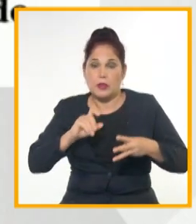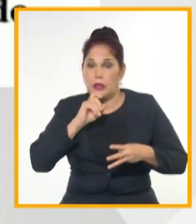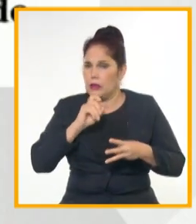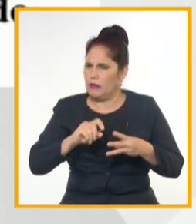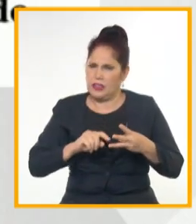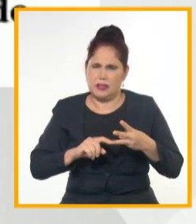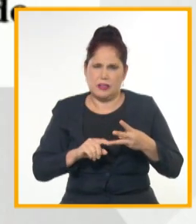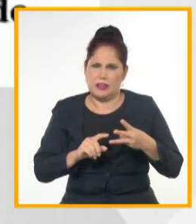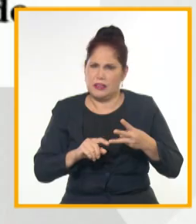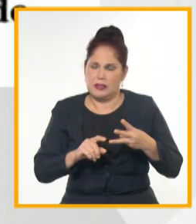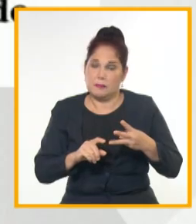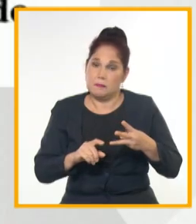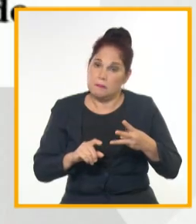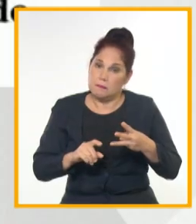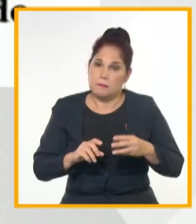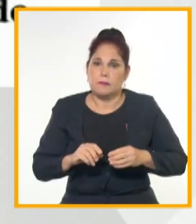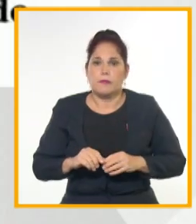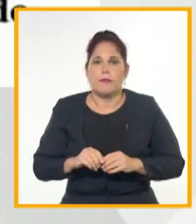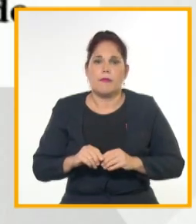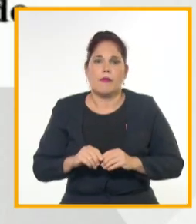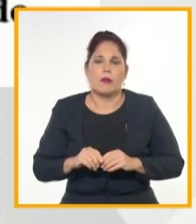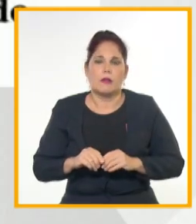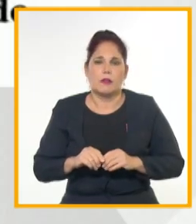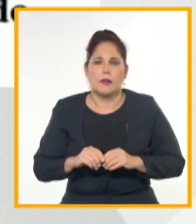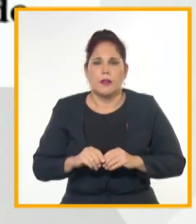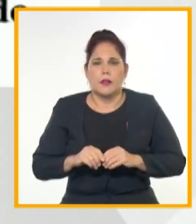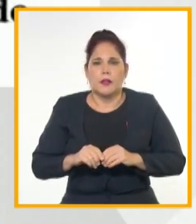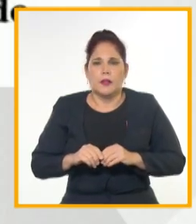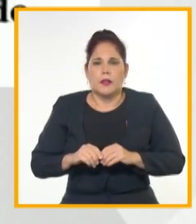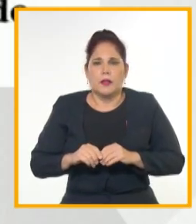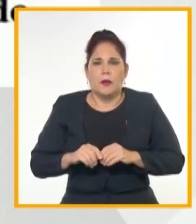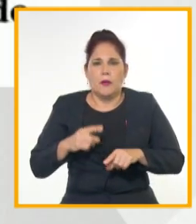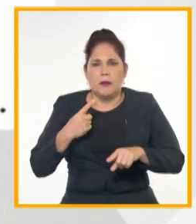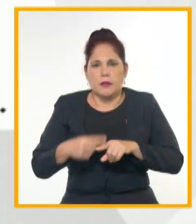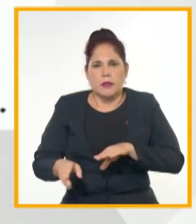pero sin final feliz, como las películas de Tom Cruise. Seguimos.